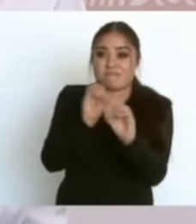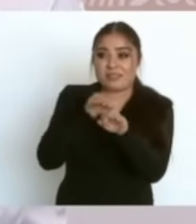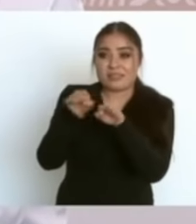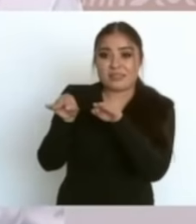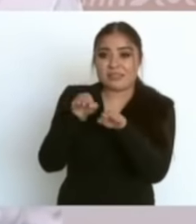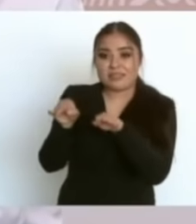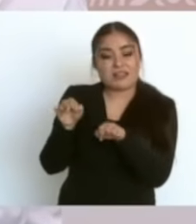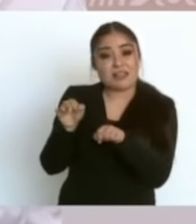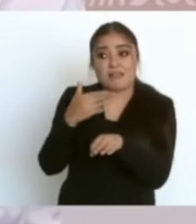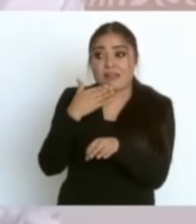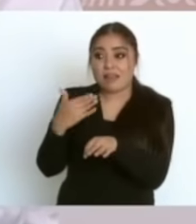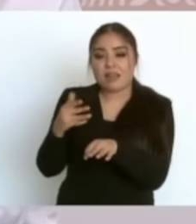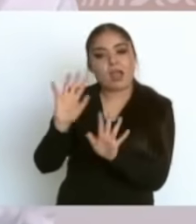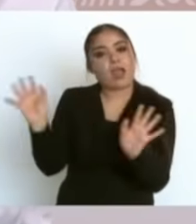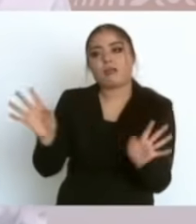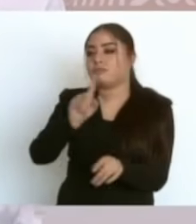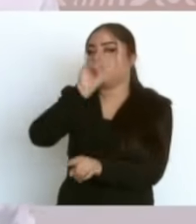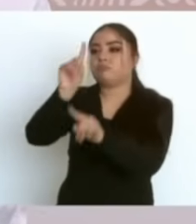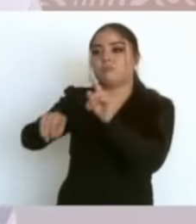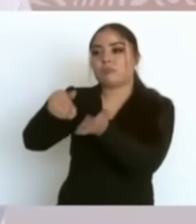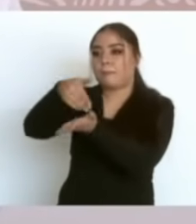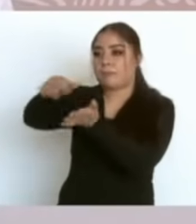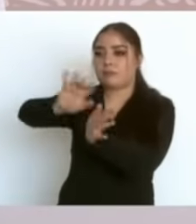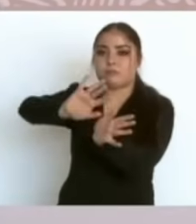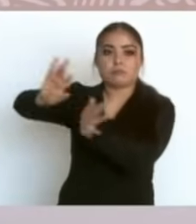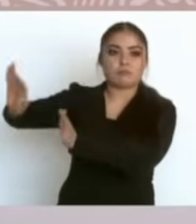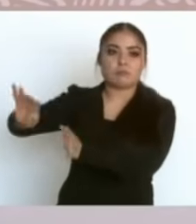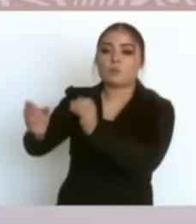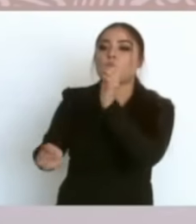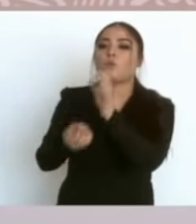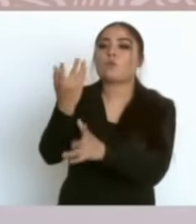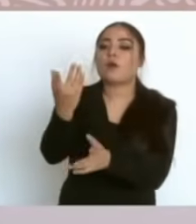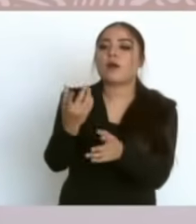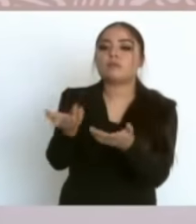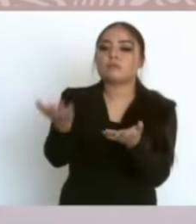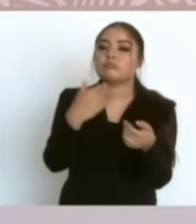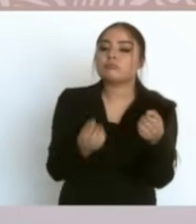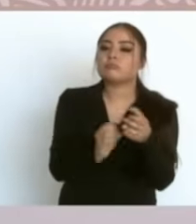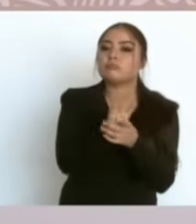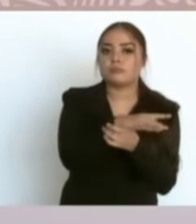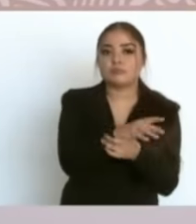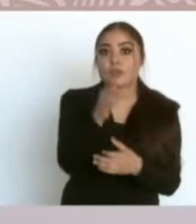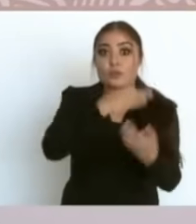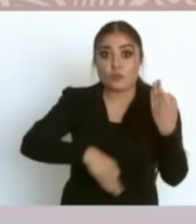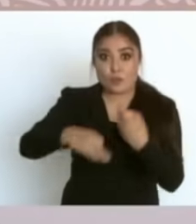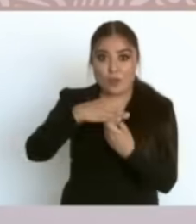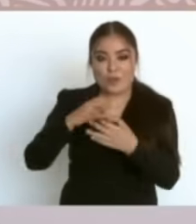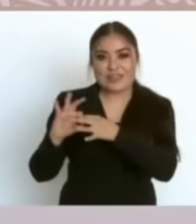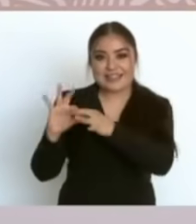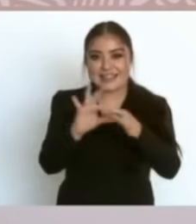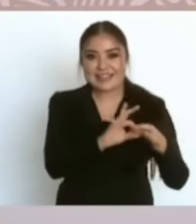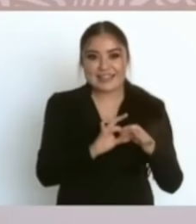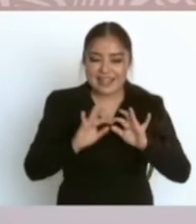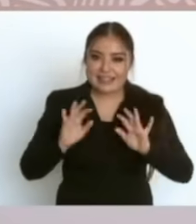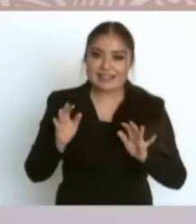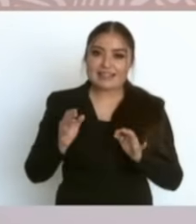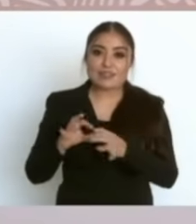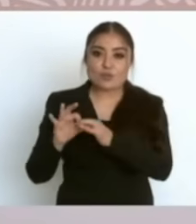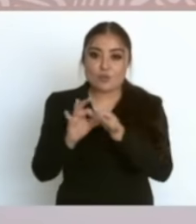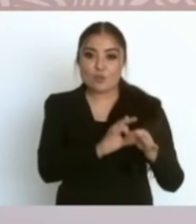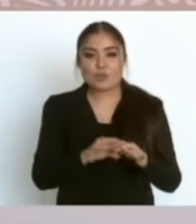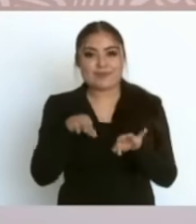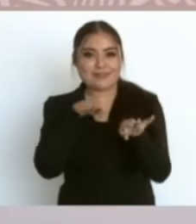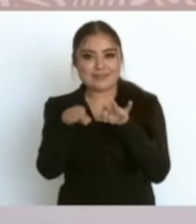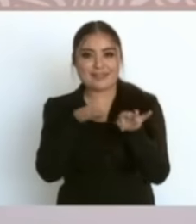quitarle el contrato y otra y que todos estemos empujando para terminar para